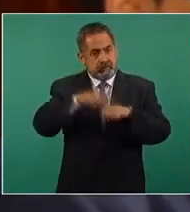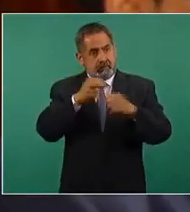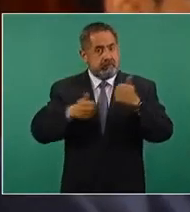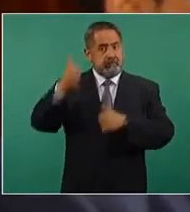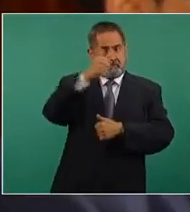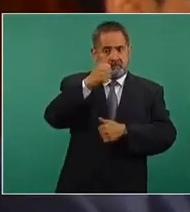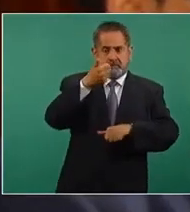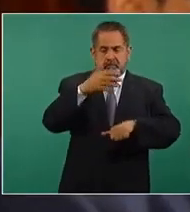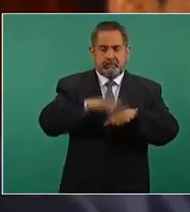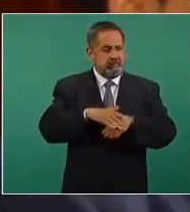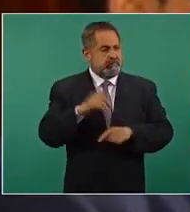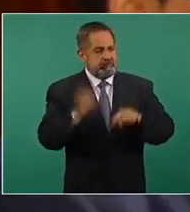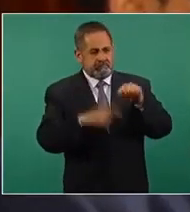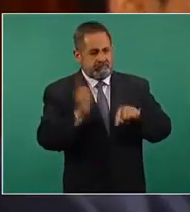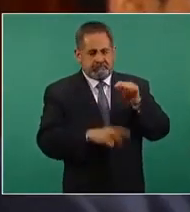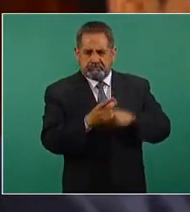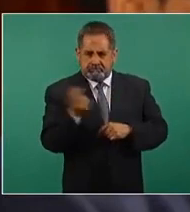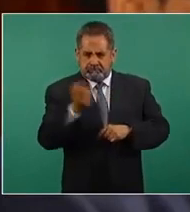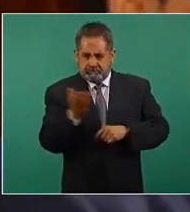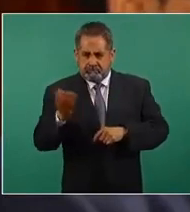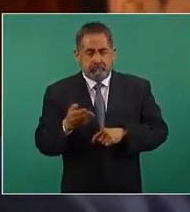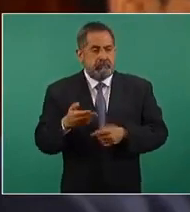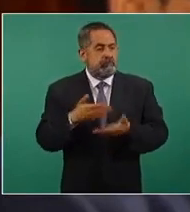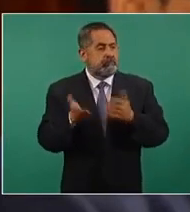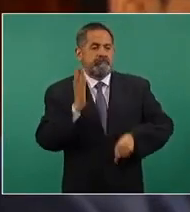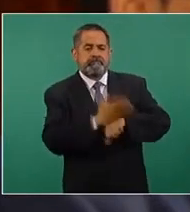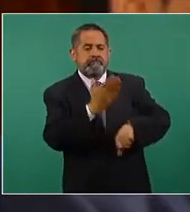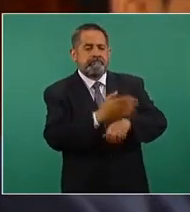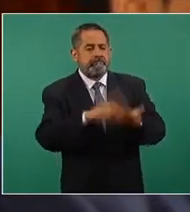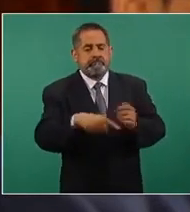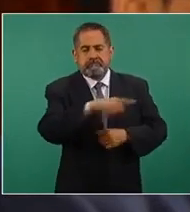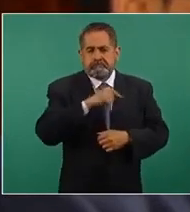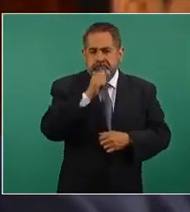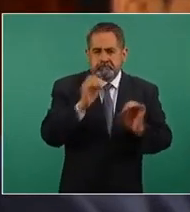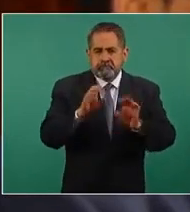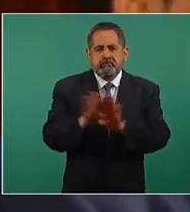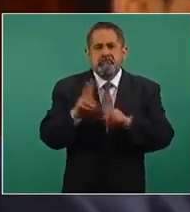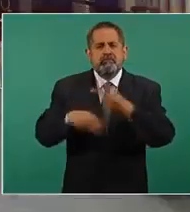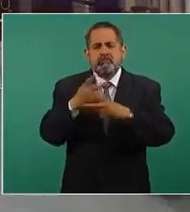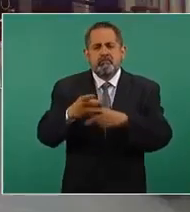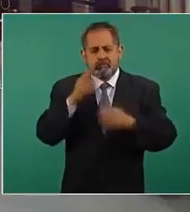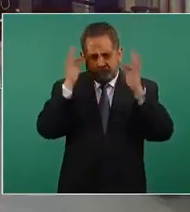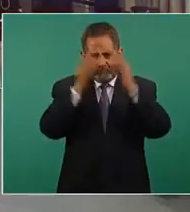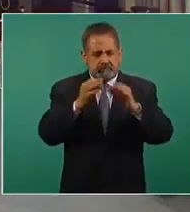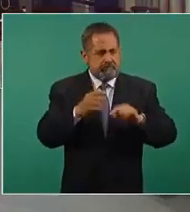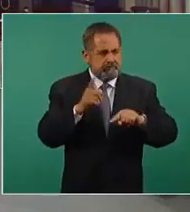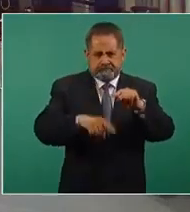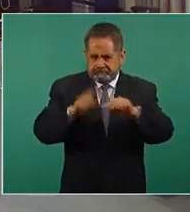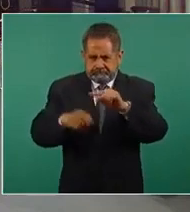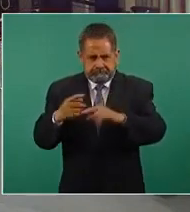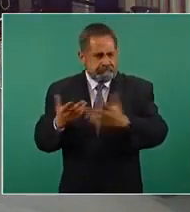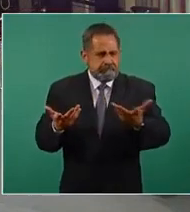administrativos de las aduanas y hasta el momento no ha habido pues castigos para estas personas. ¿Cómo va esta limpia en las aduanas, presidente?